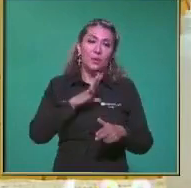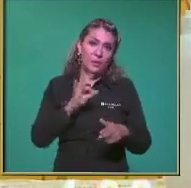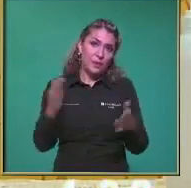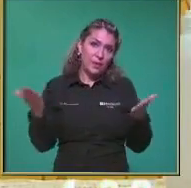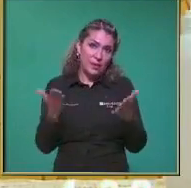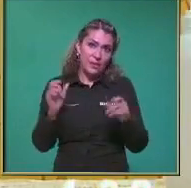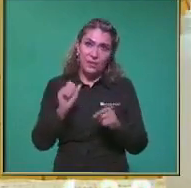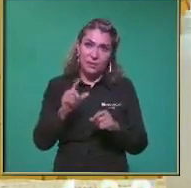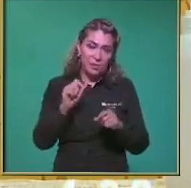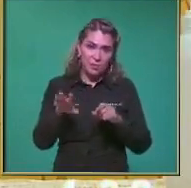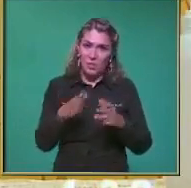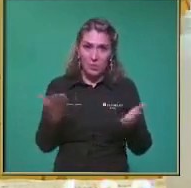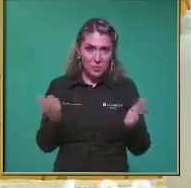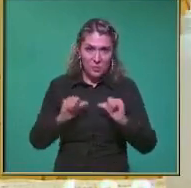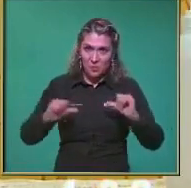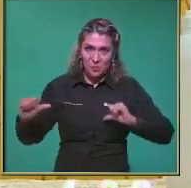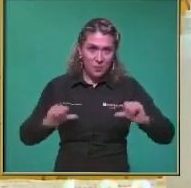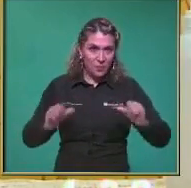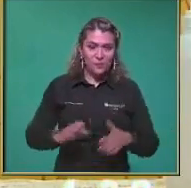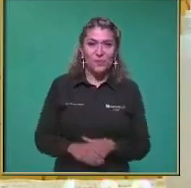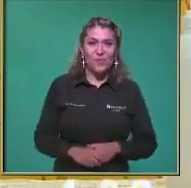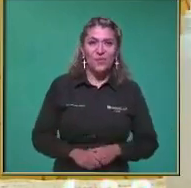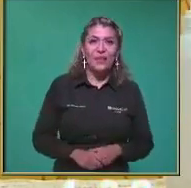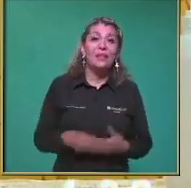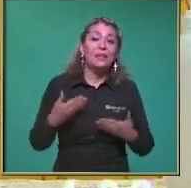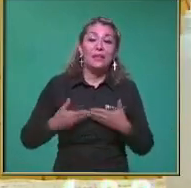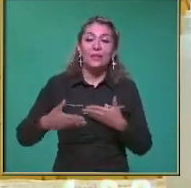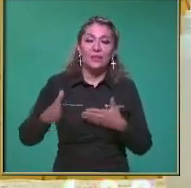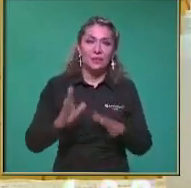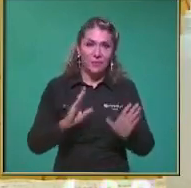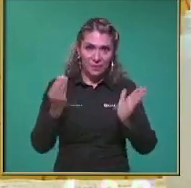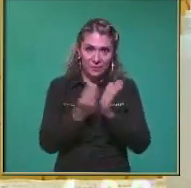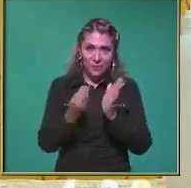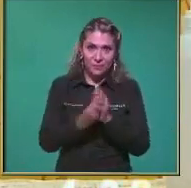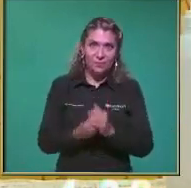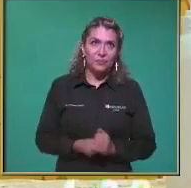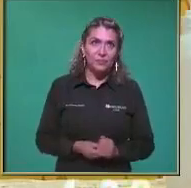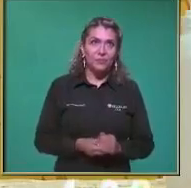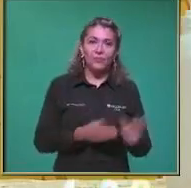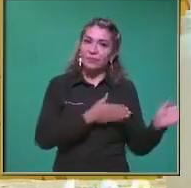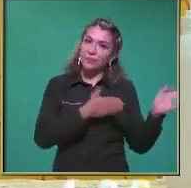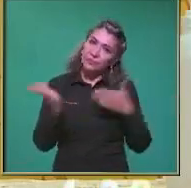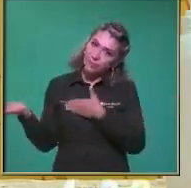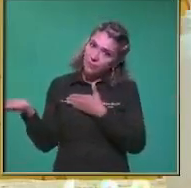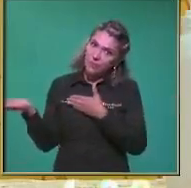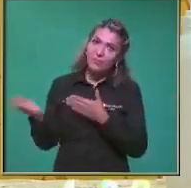esas demostraciones. Muy bien, entonces vamos a continuar con la clase y nos vamos a ir, por favor, al pizarrón.